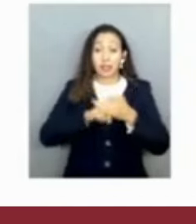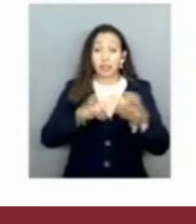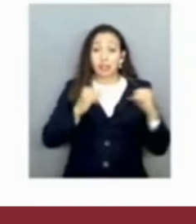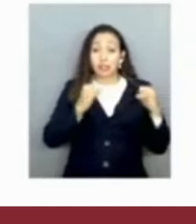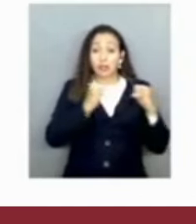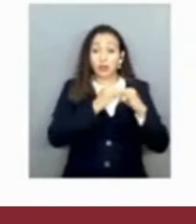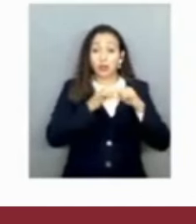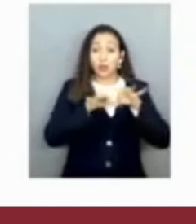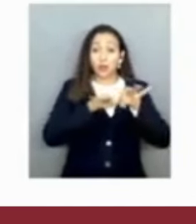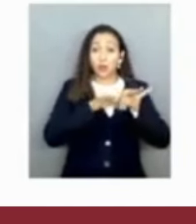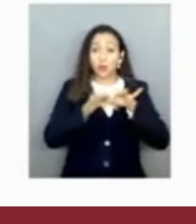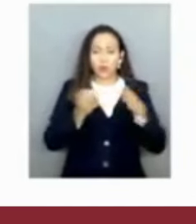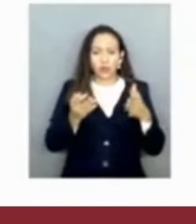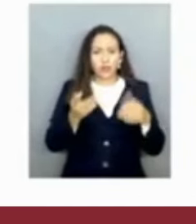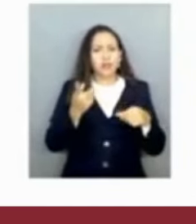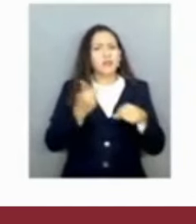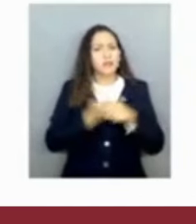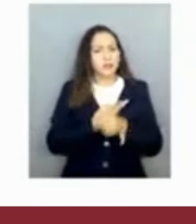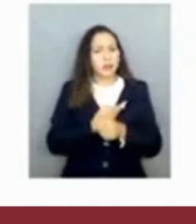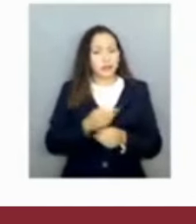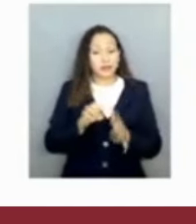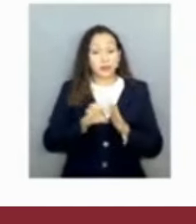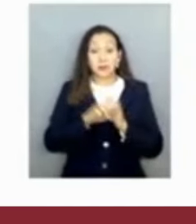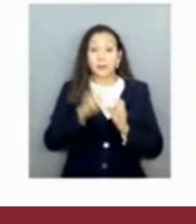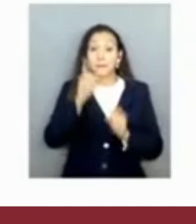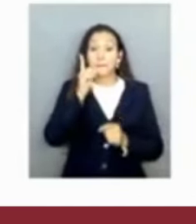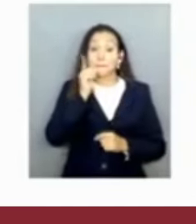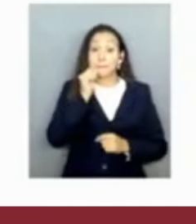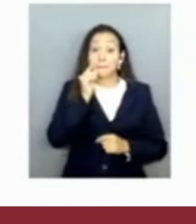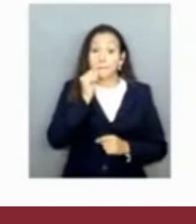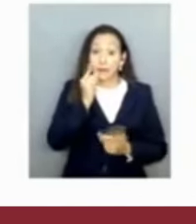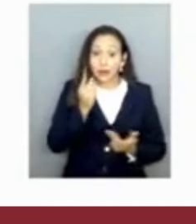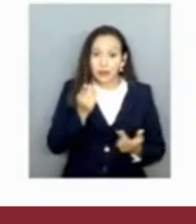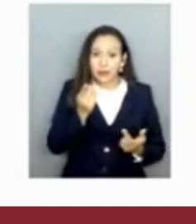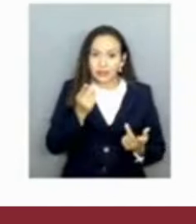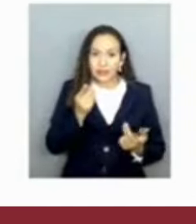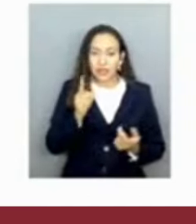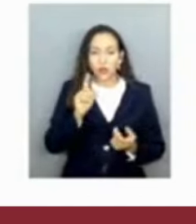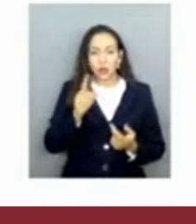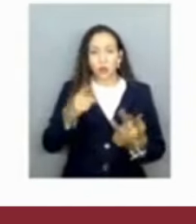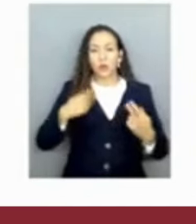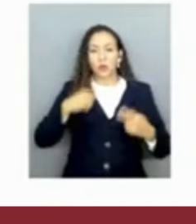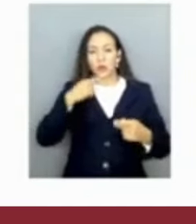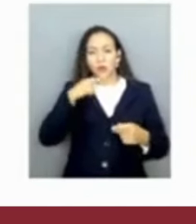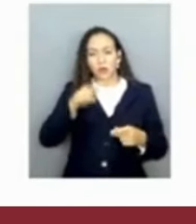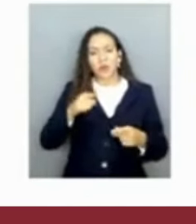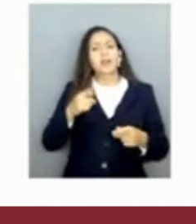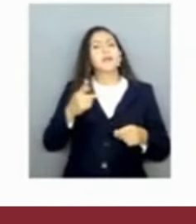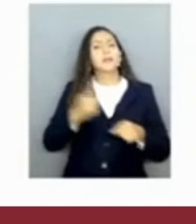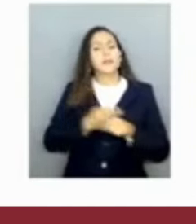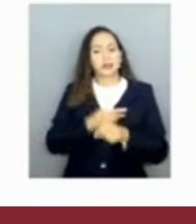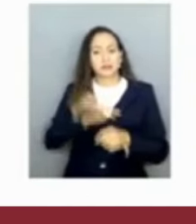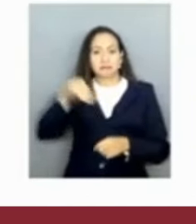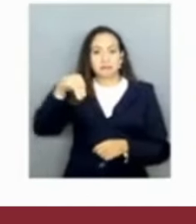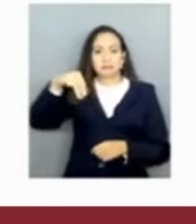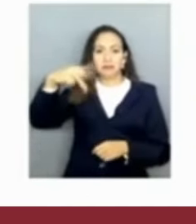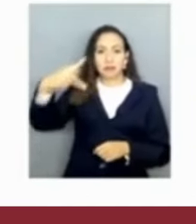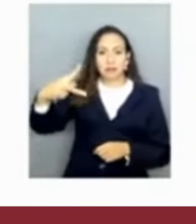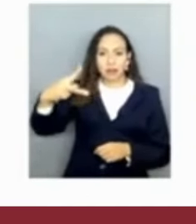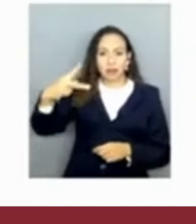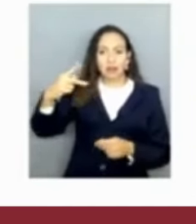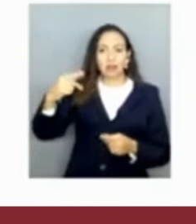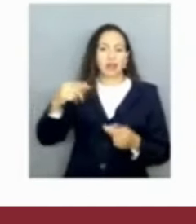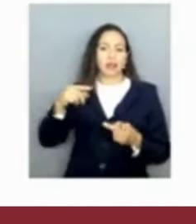la scjn muchos consideran que dada la importancia de la Reforma propuesta por el presidente López Obrador los